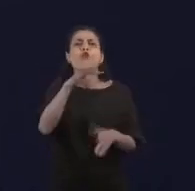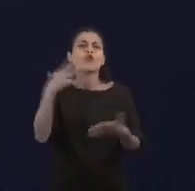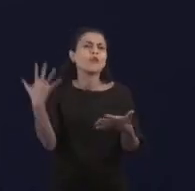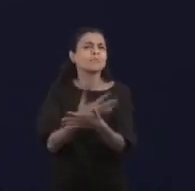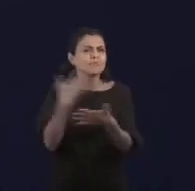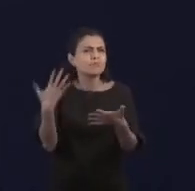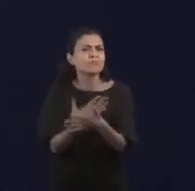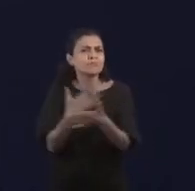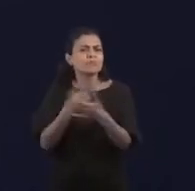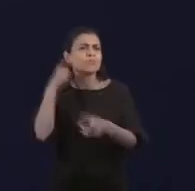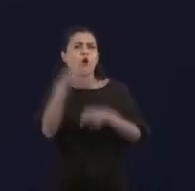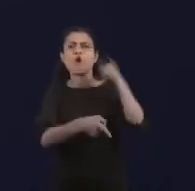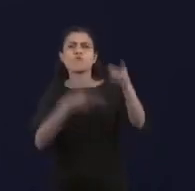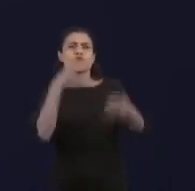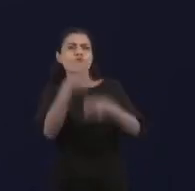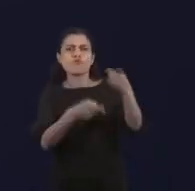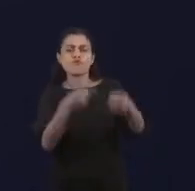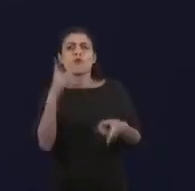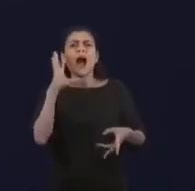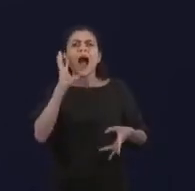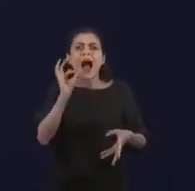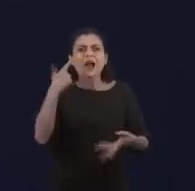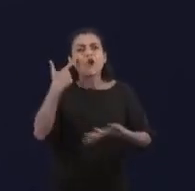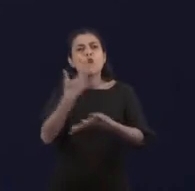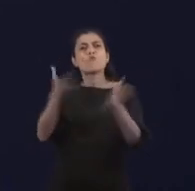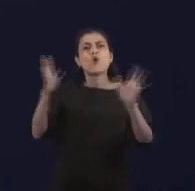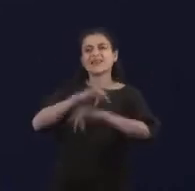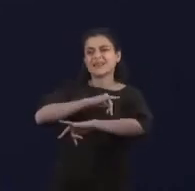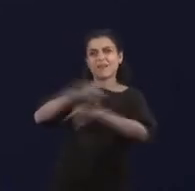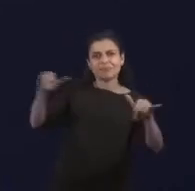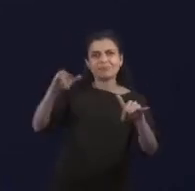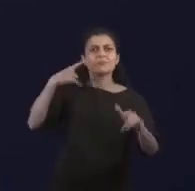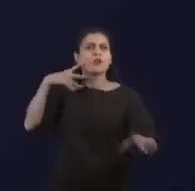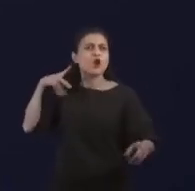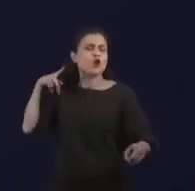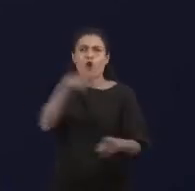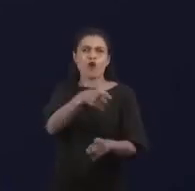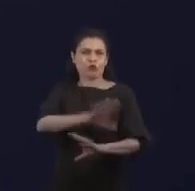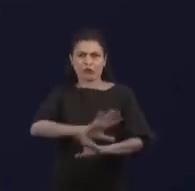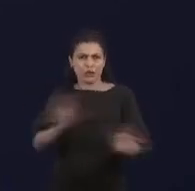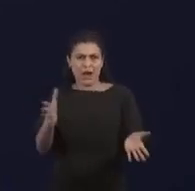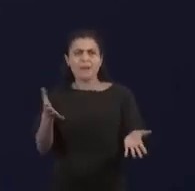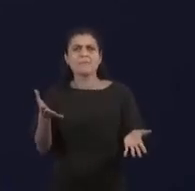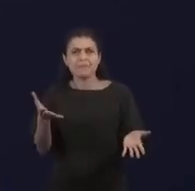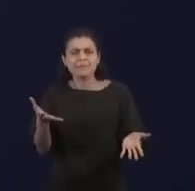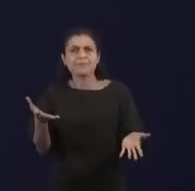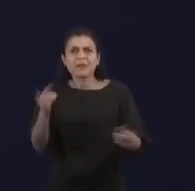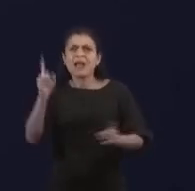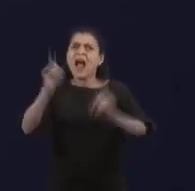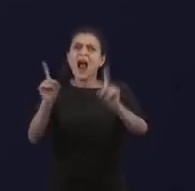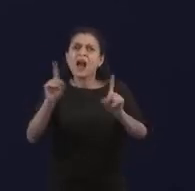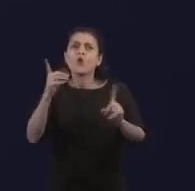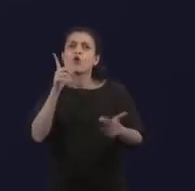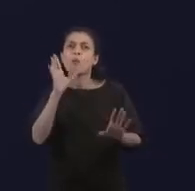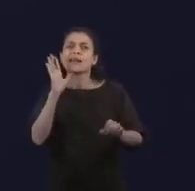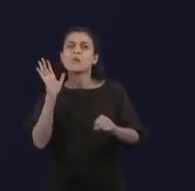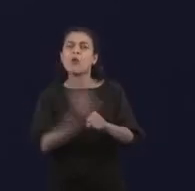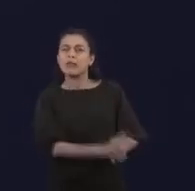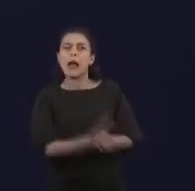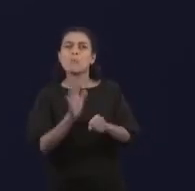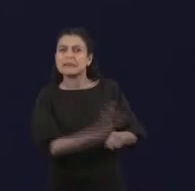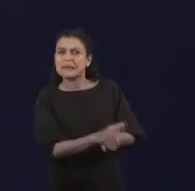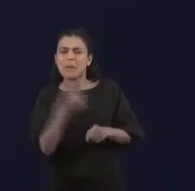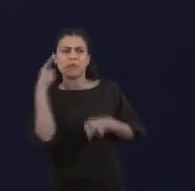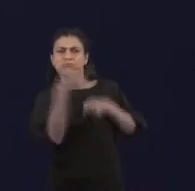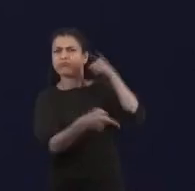embates cada vez que tratan de mostrar una realidad que por alguna razón muchos no quieren que muestren. Así que bueno,